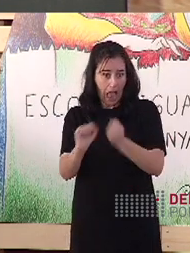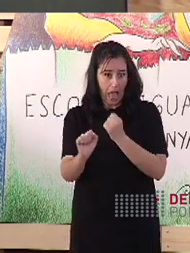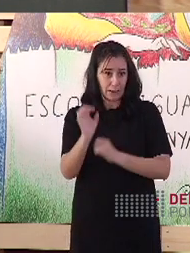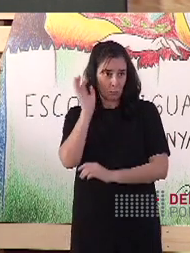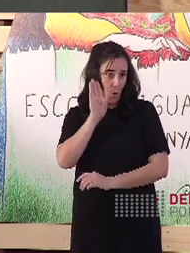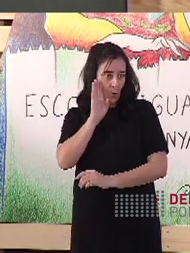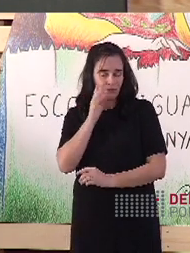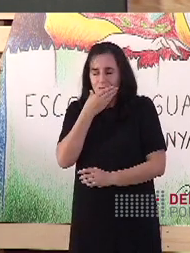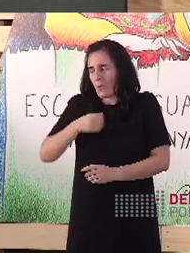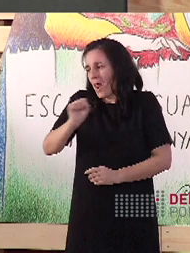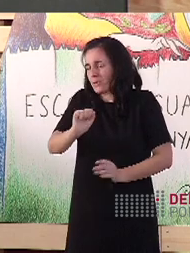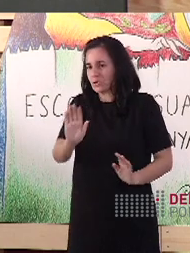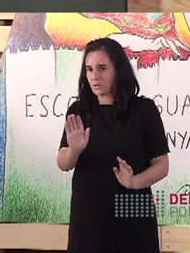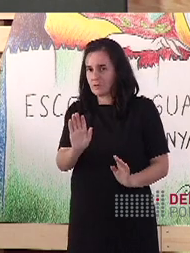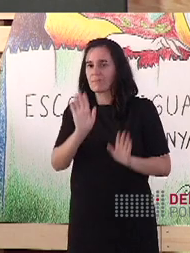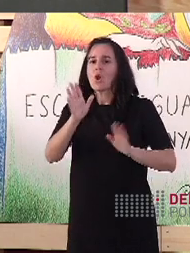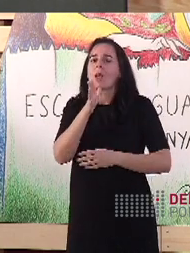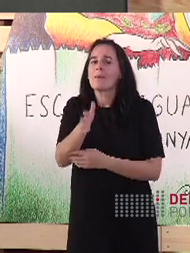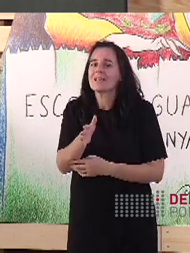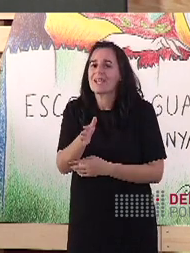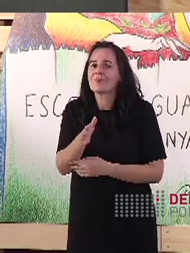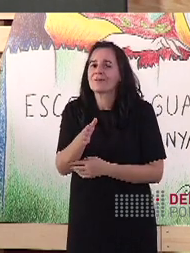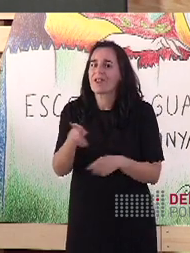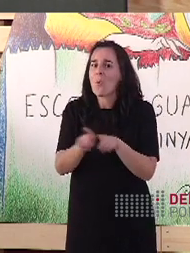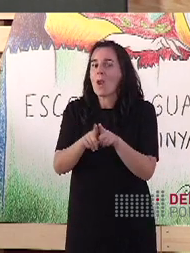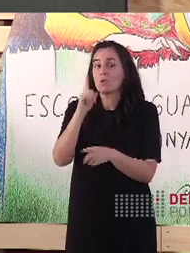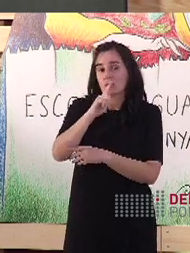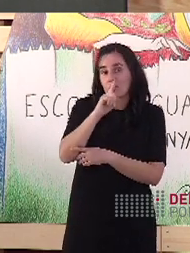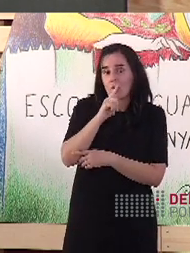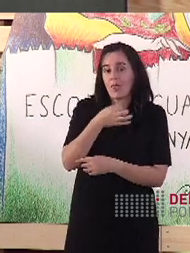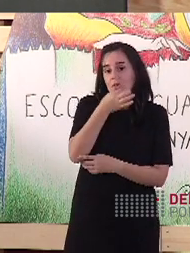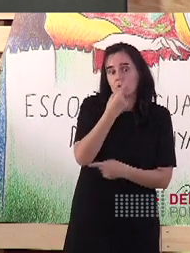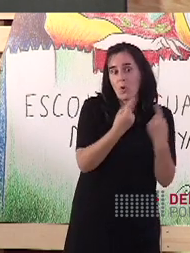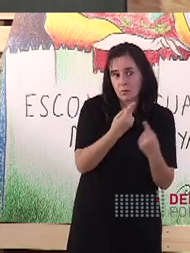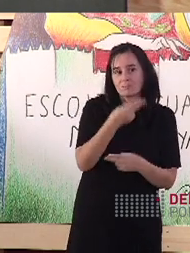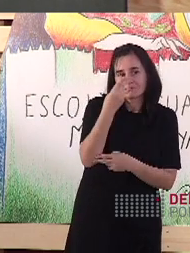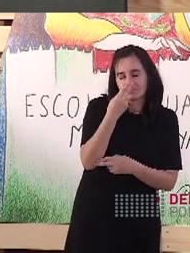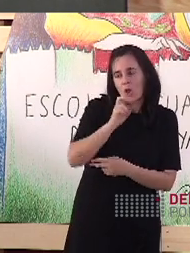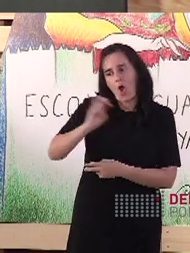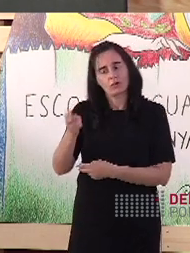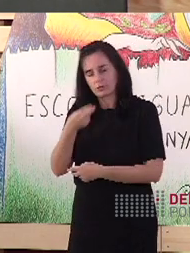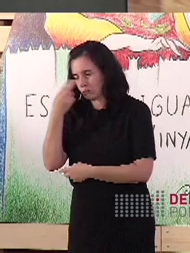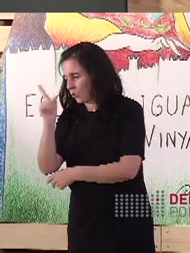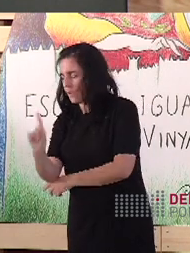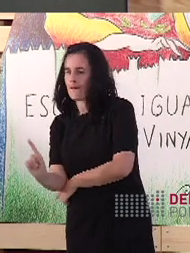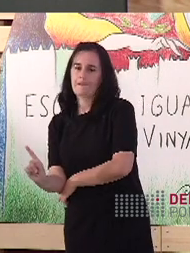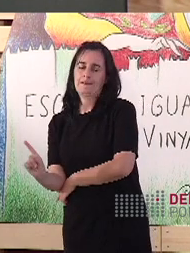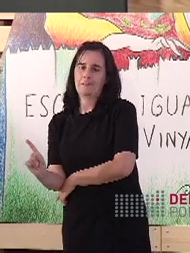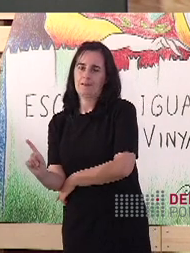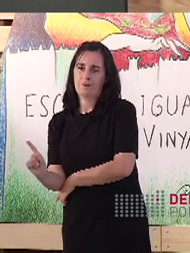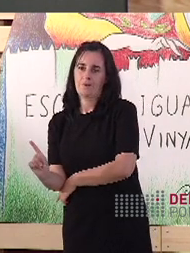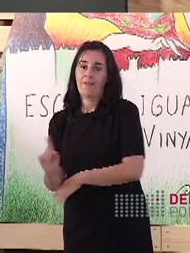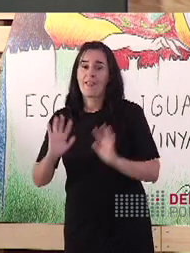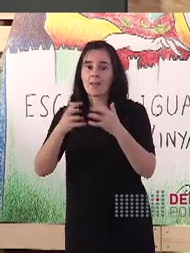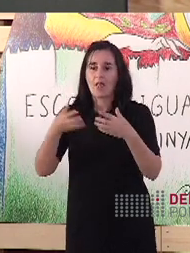pasa? Lo mismo que con la prostitución, que hay unos discursos que sí que interesan y hay otros que no interesan. Está lleno internet, lleno